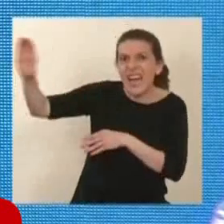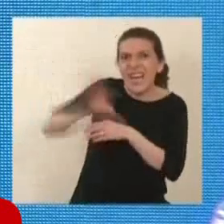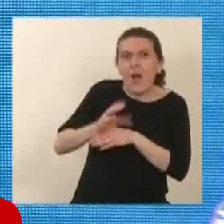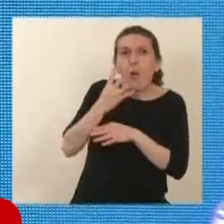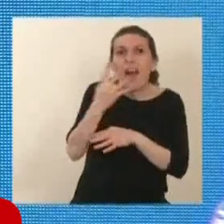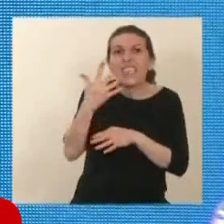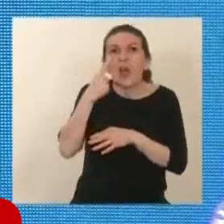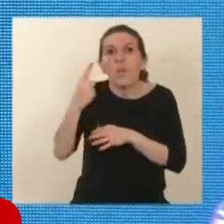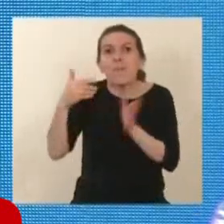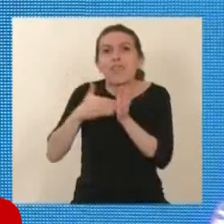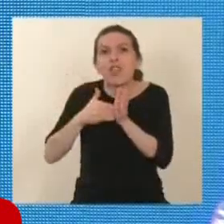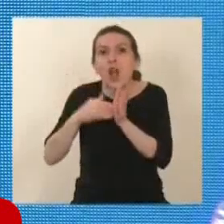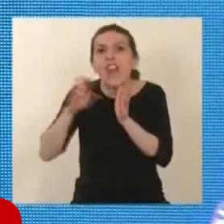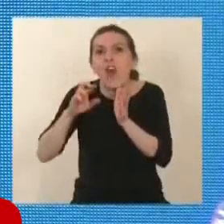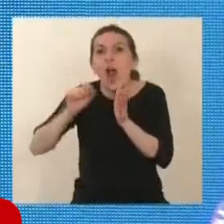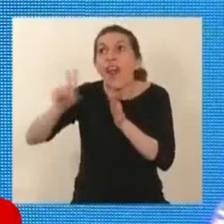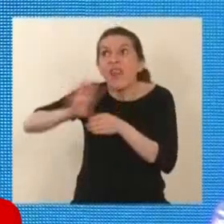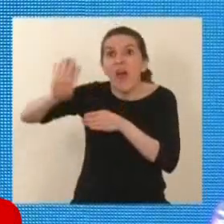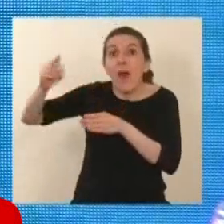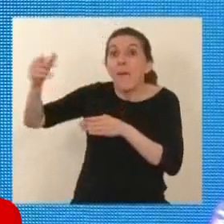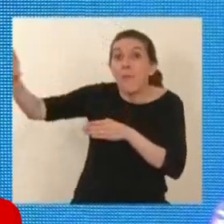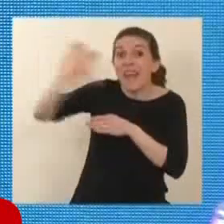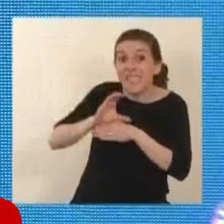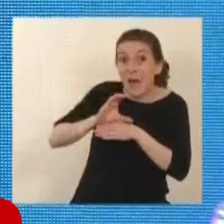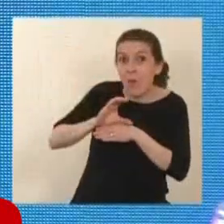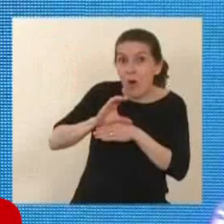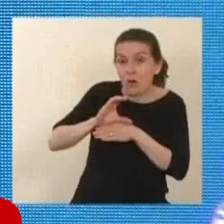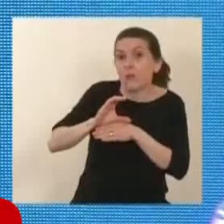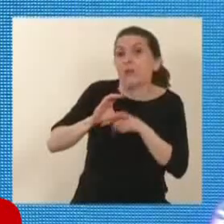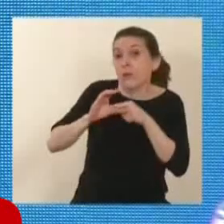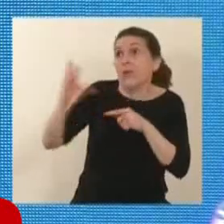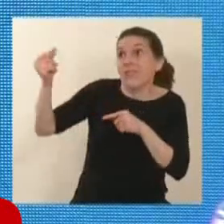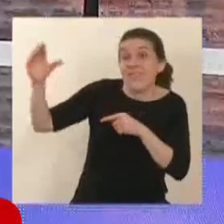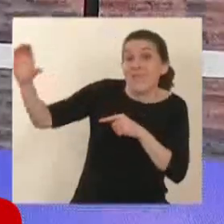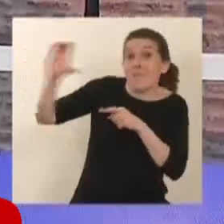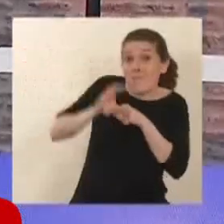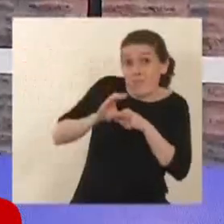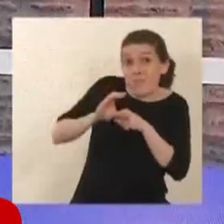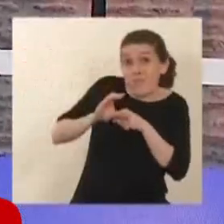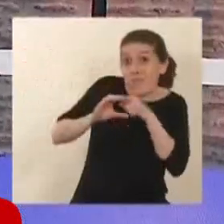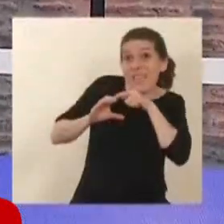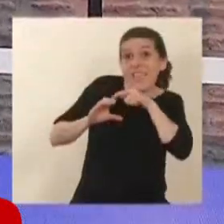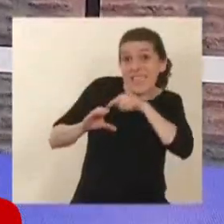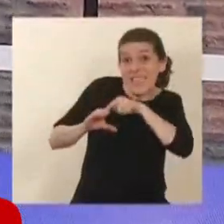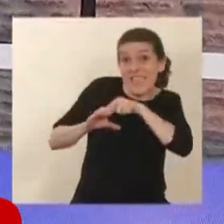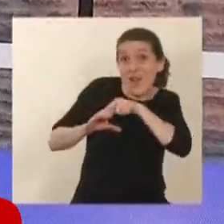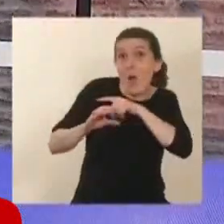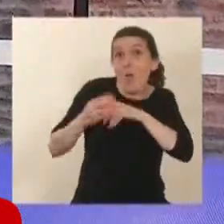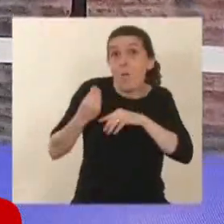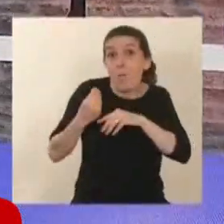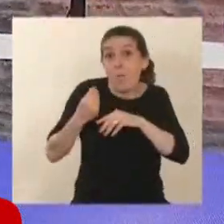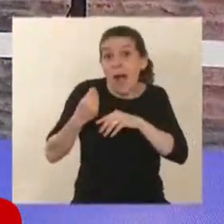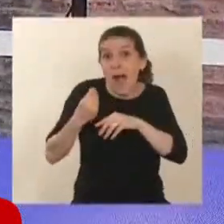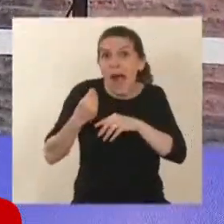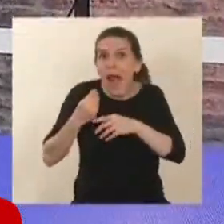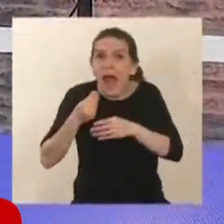de dólares de deuda con el Fondo Monetario Internacional, bajo la premisa de que eso iba a restaurar la